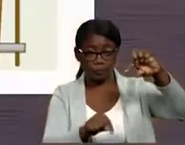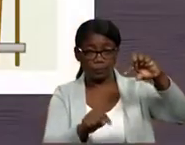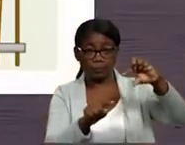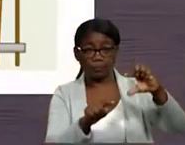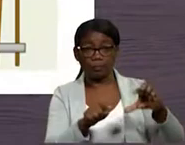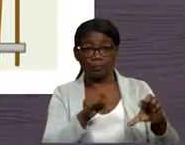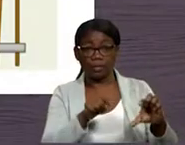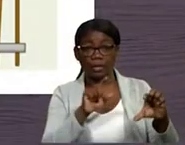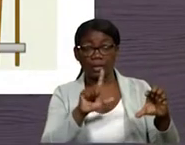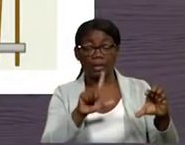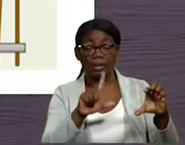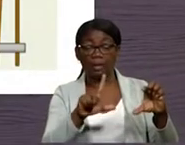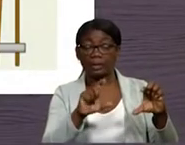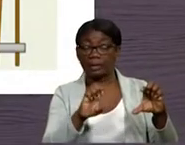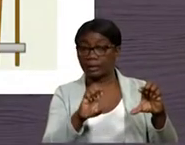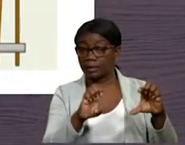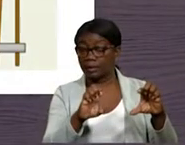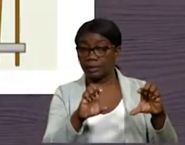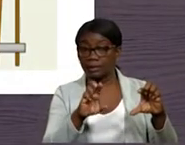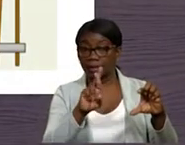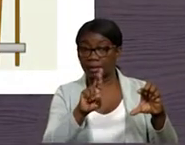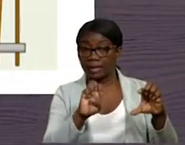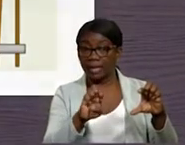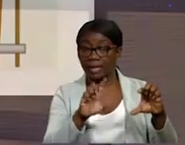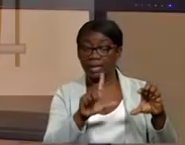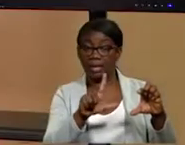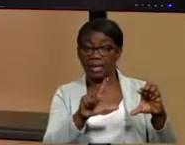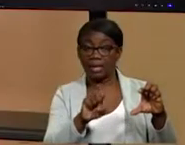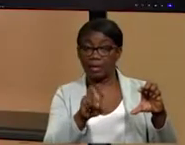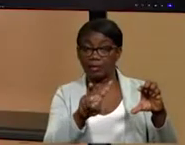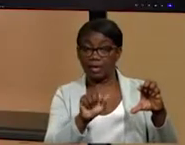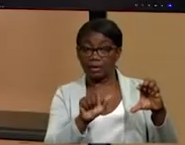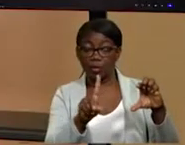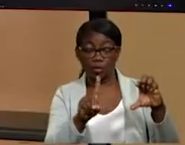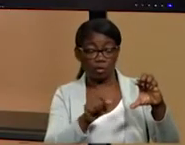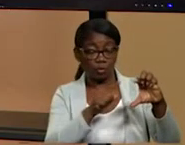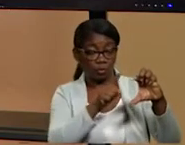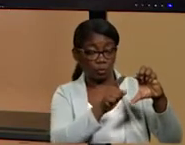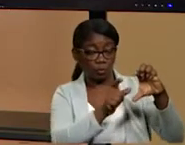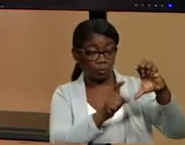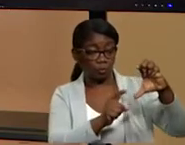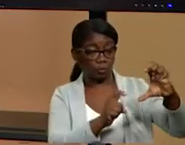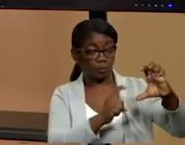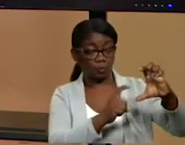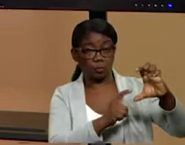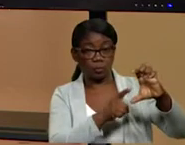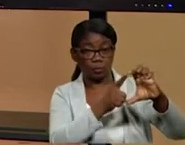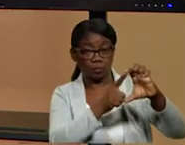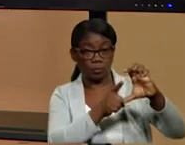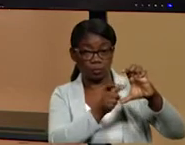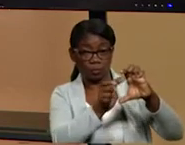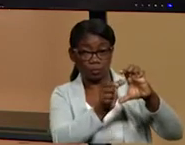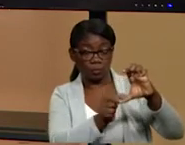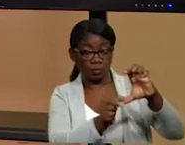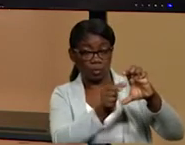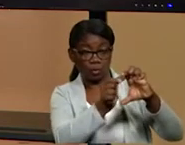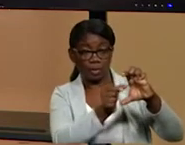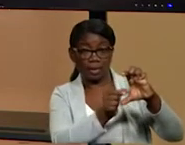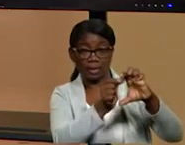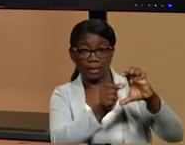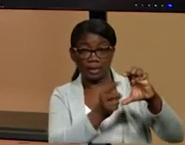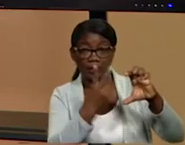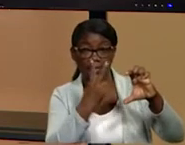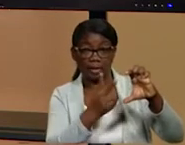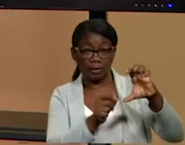¿verdad?, que normalmente ustedes observan esta parte aquí es un inducido. A través de estos dos elementos,